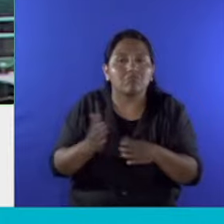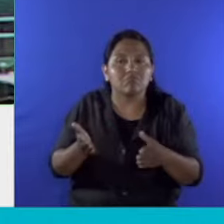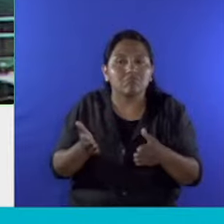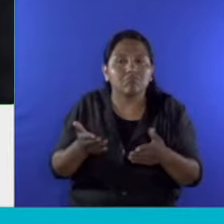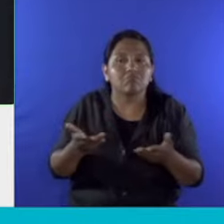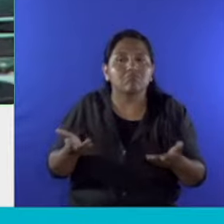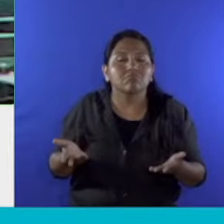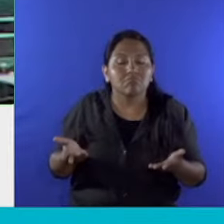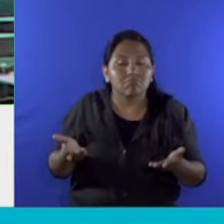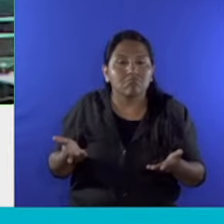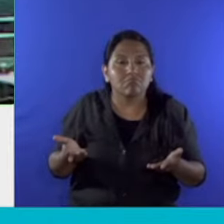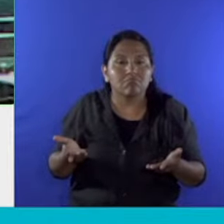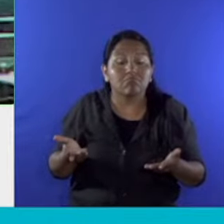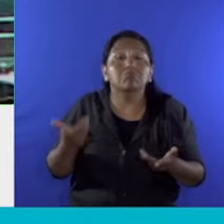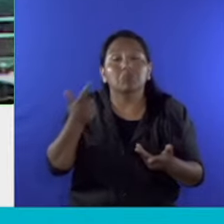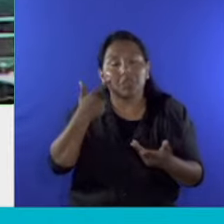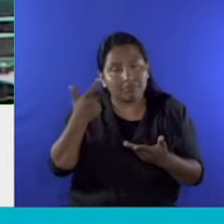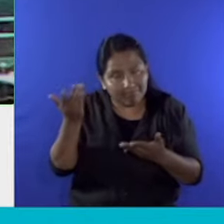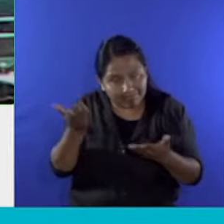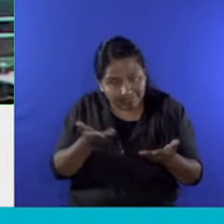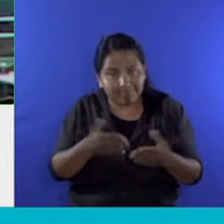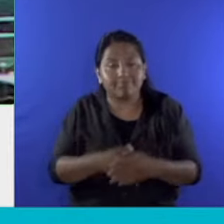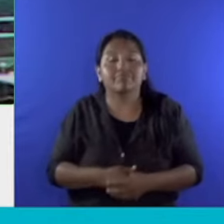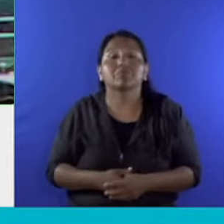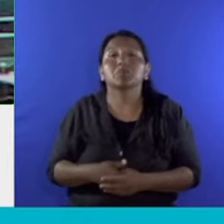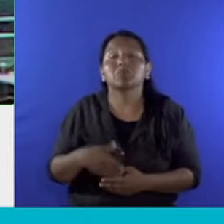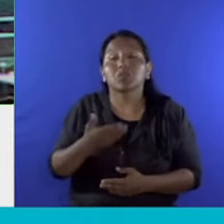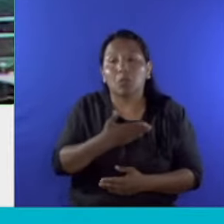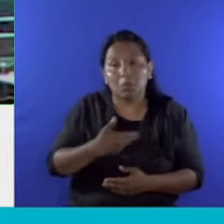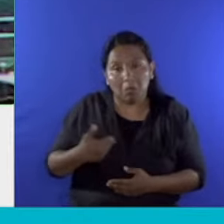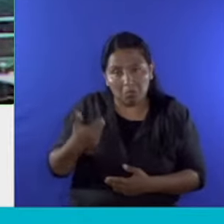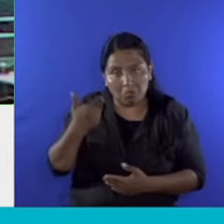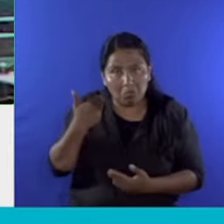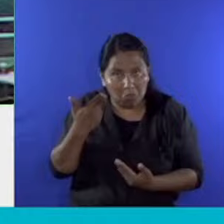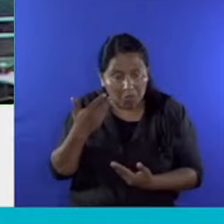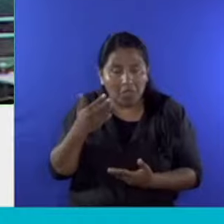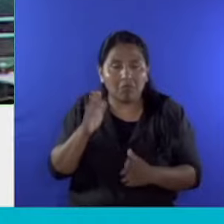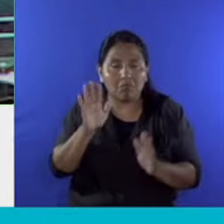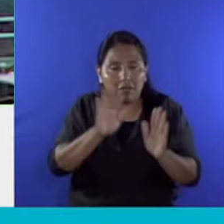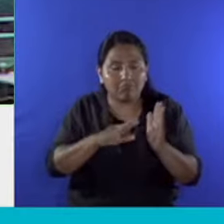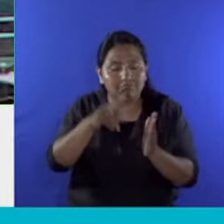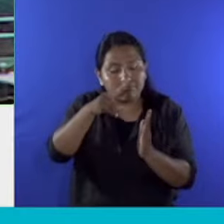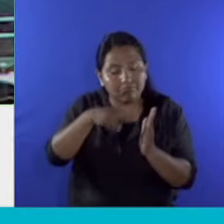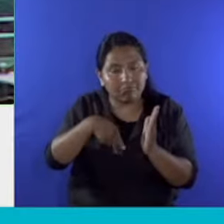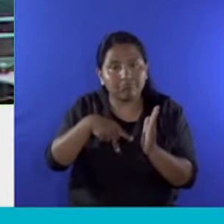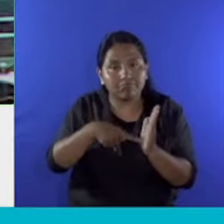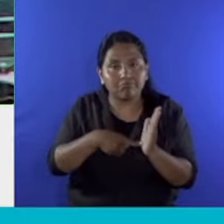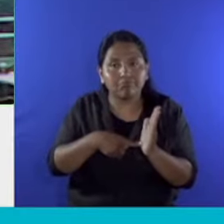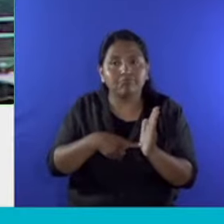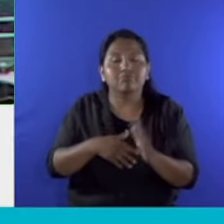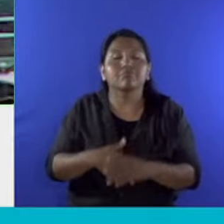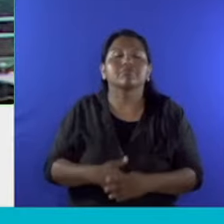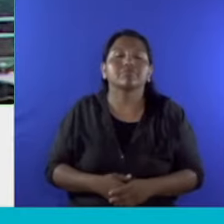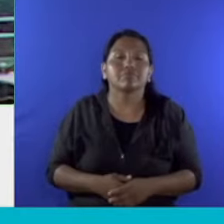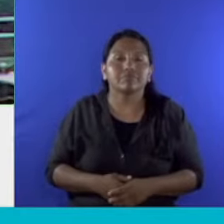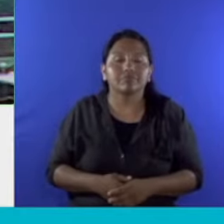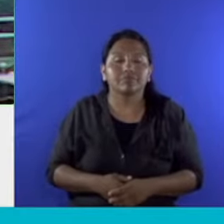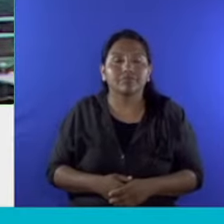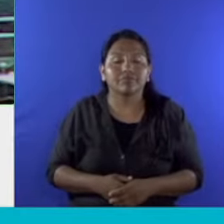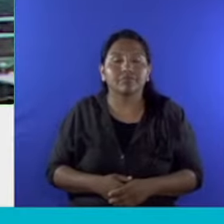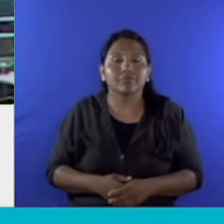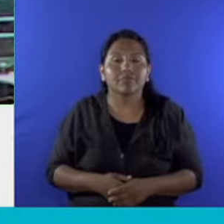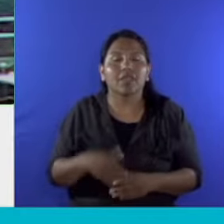entonces, los invito a que me acompañen, y si me permite, señor presidente, para hacer ordenada la lectura, me voy a referir a